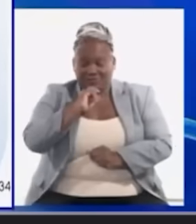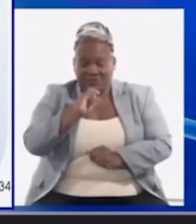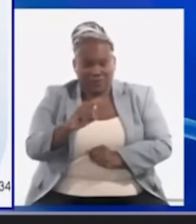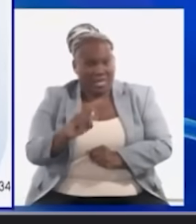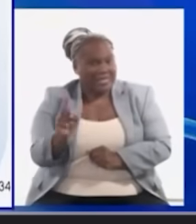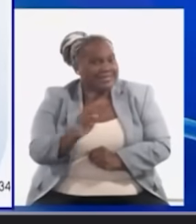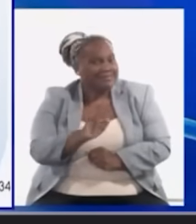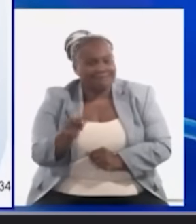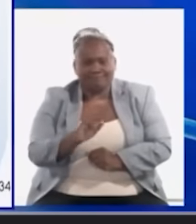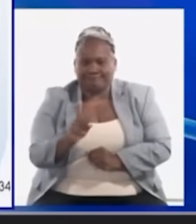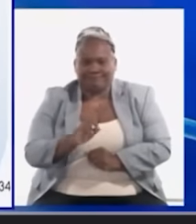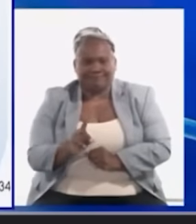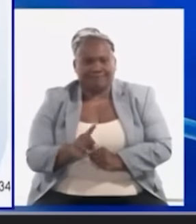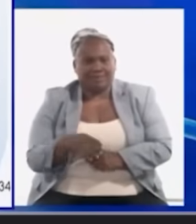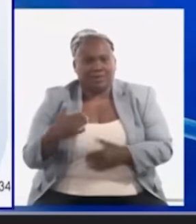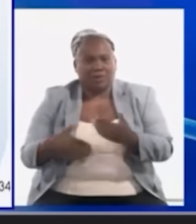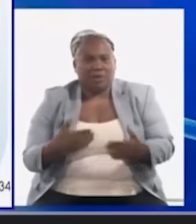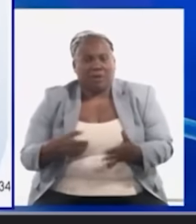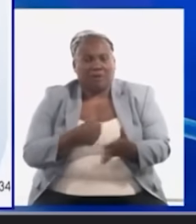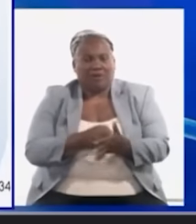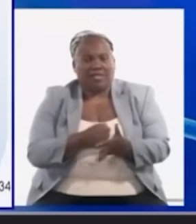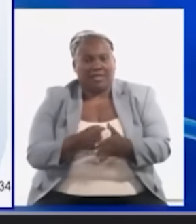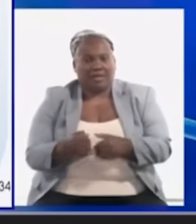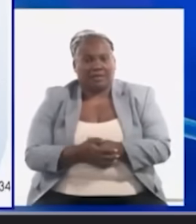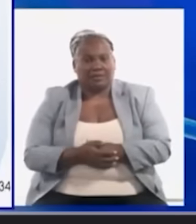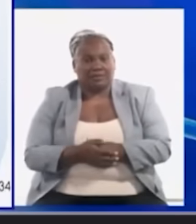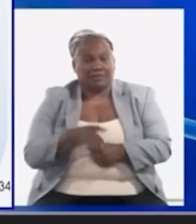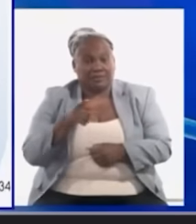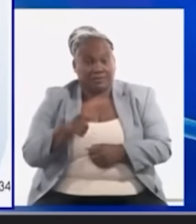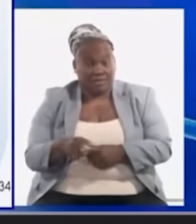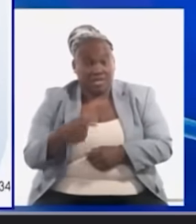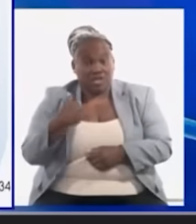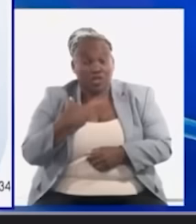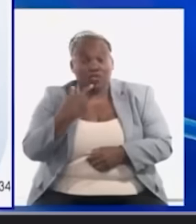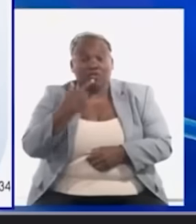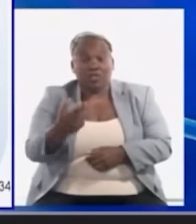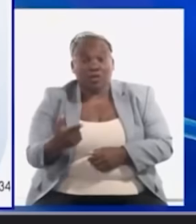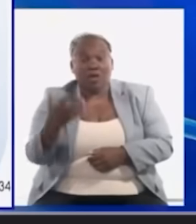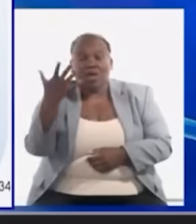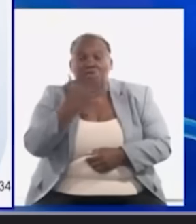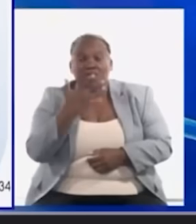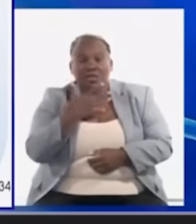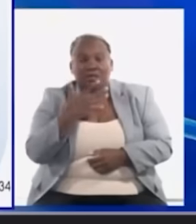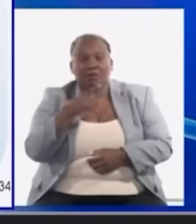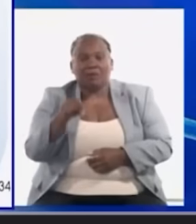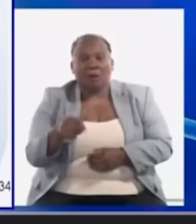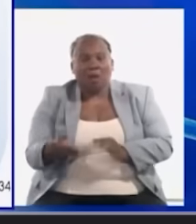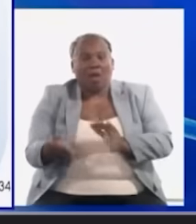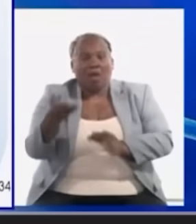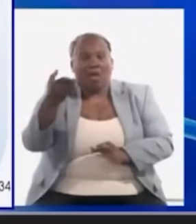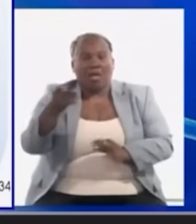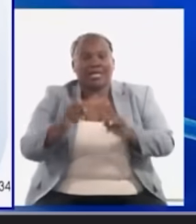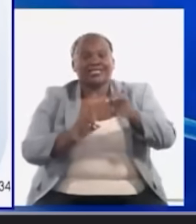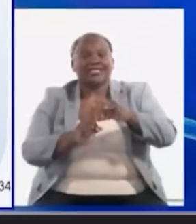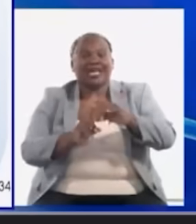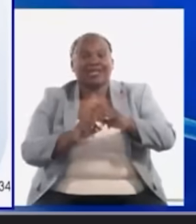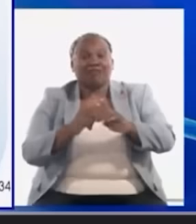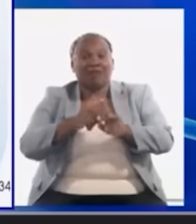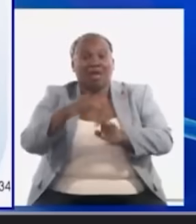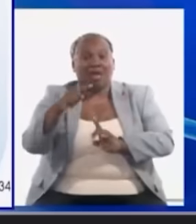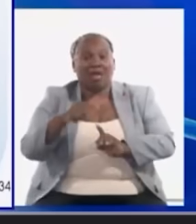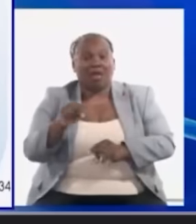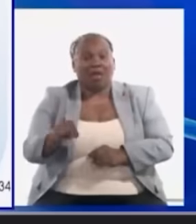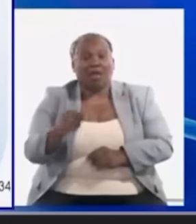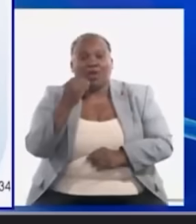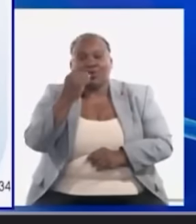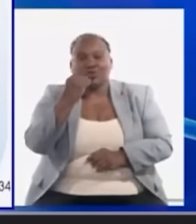tarifas eléctricas al sector residencial. Lo vamos a hacer solo a partir de los consumidores